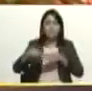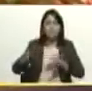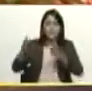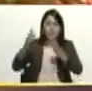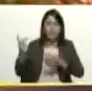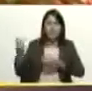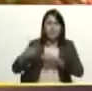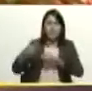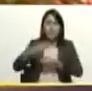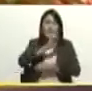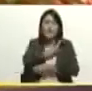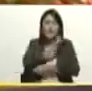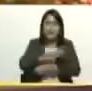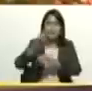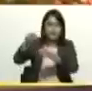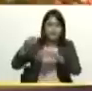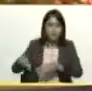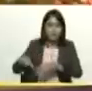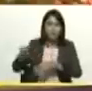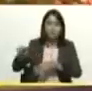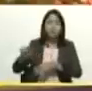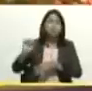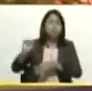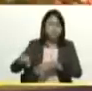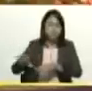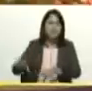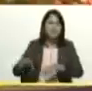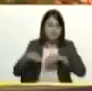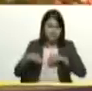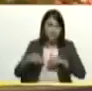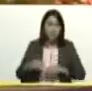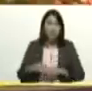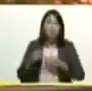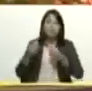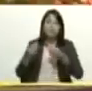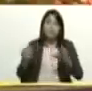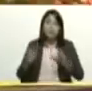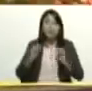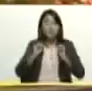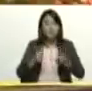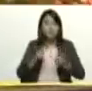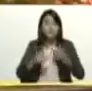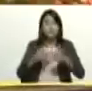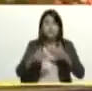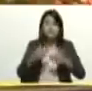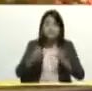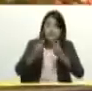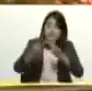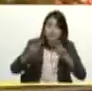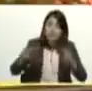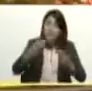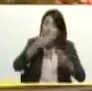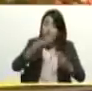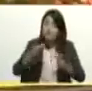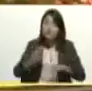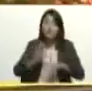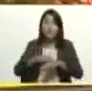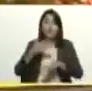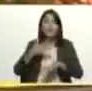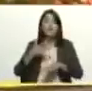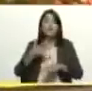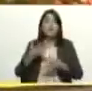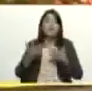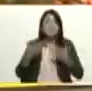facilitar todas las investigaciones que deben dar como resultado el establecimiento de la